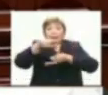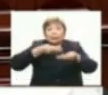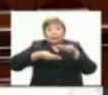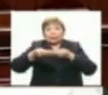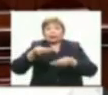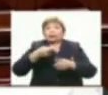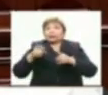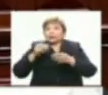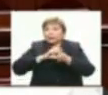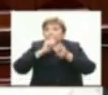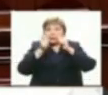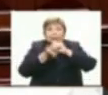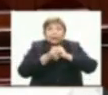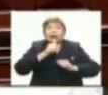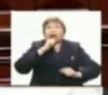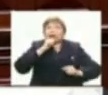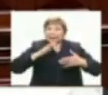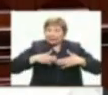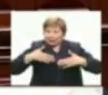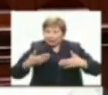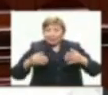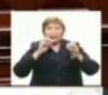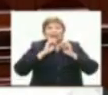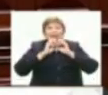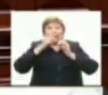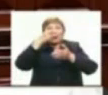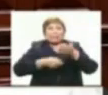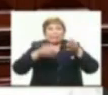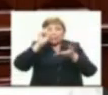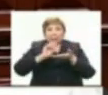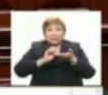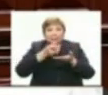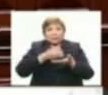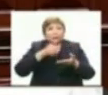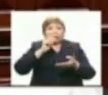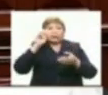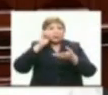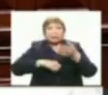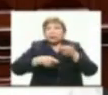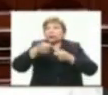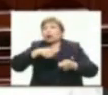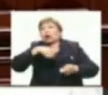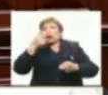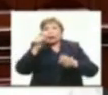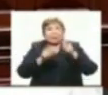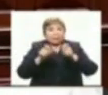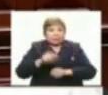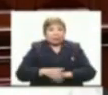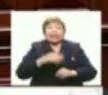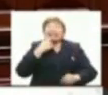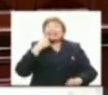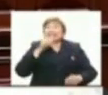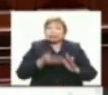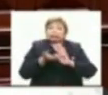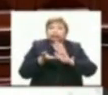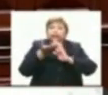de los derivados. Así podremos regular los precios finales y evitar que se explote al ciudadano, se